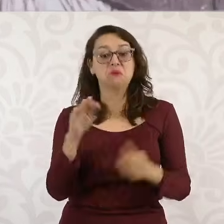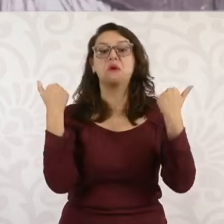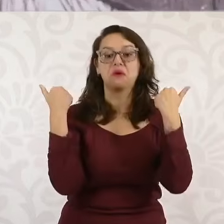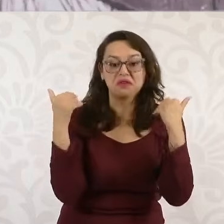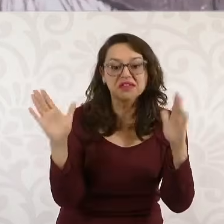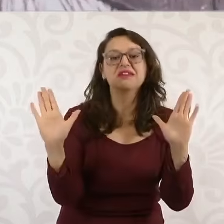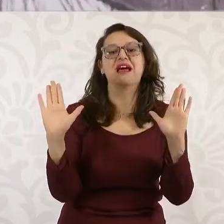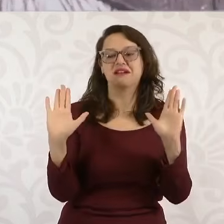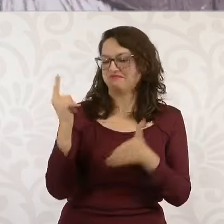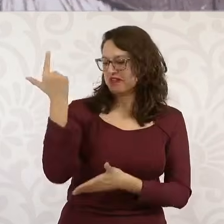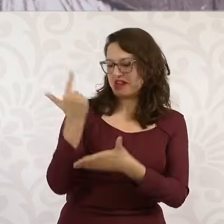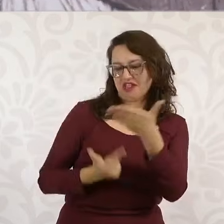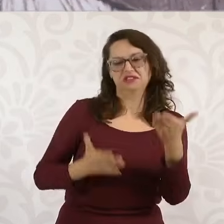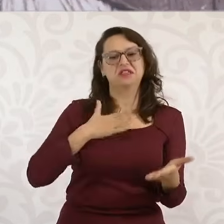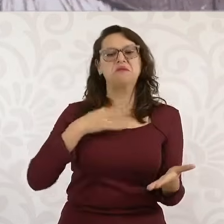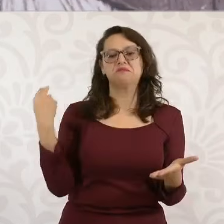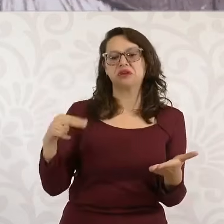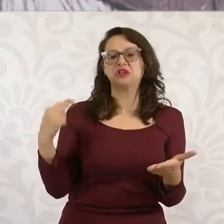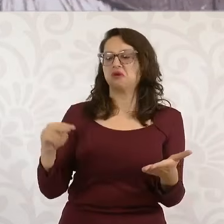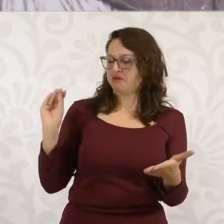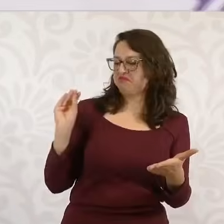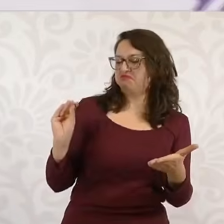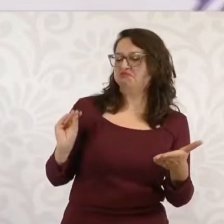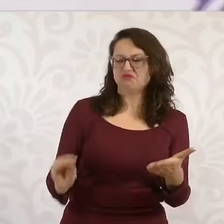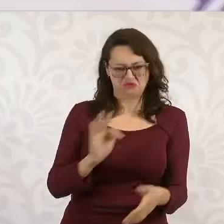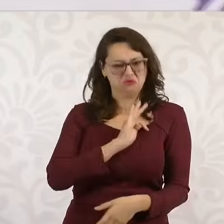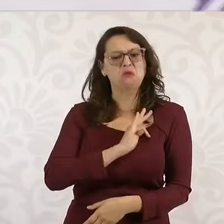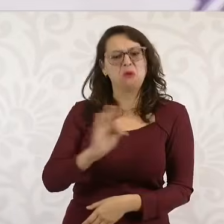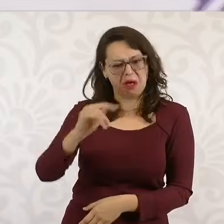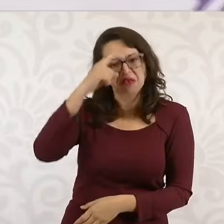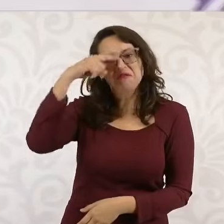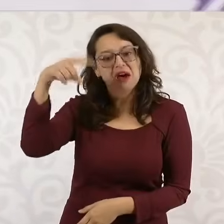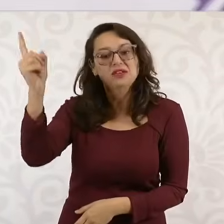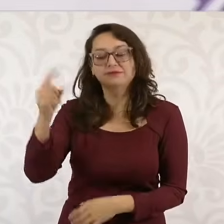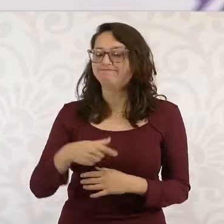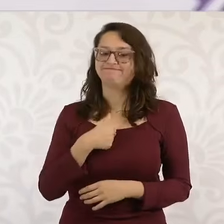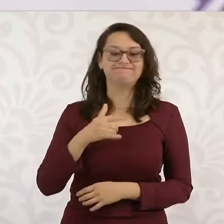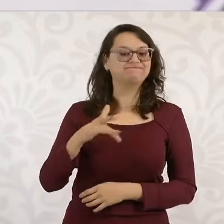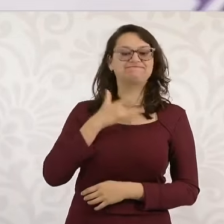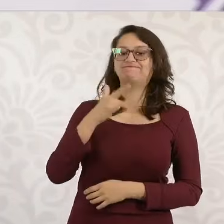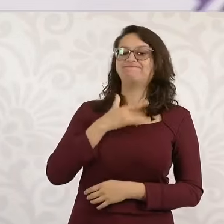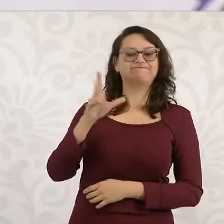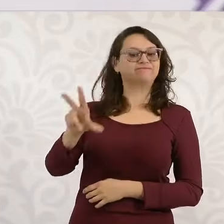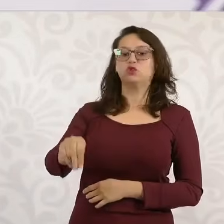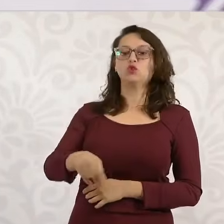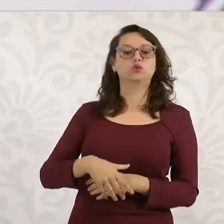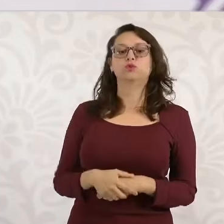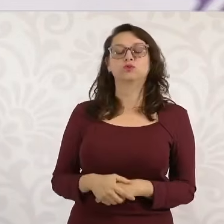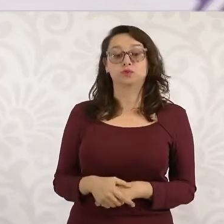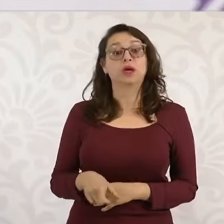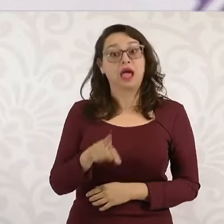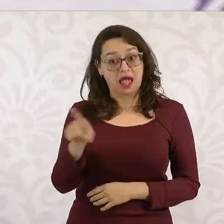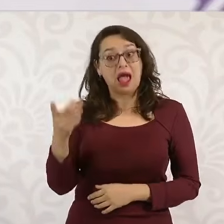Ahí estaba Ricardo Monreal. Le dije, ¿verdad, Ricardo, que en el 2012 me pidieron que fuera en la número 1